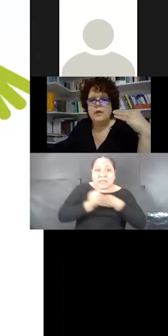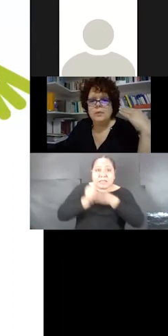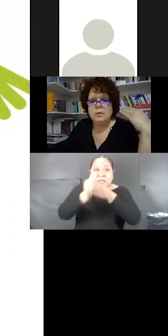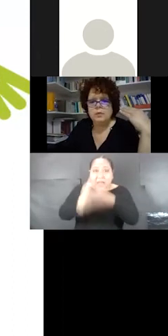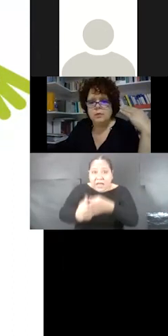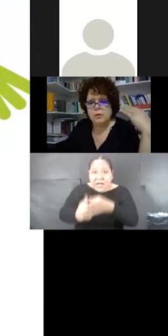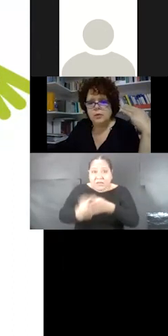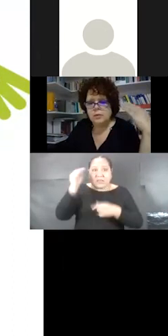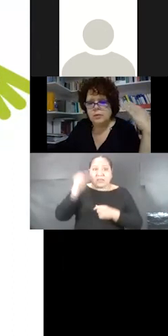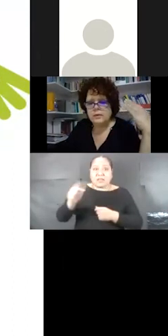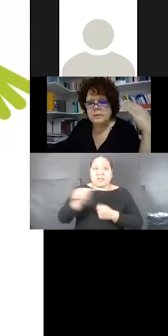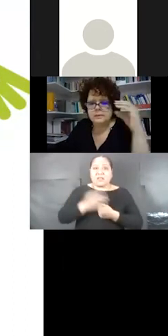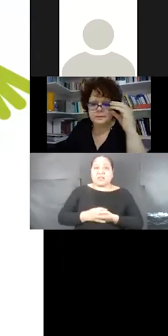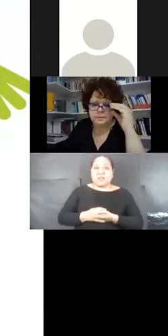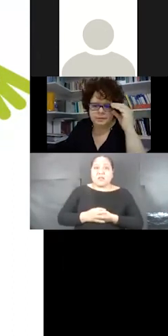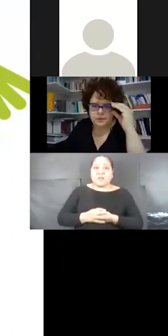fue